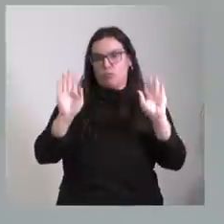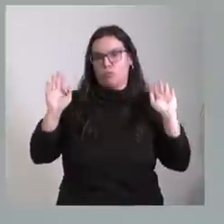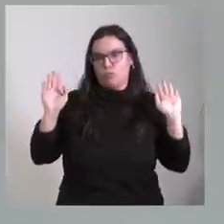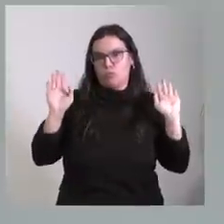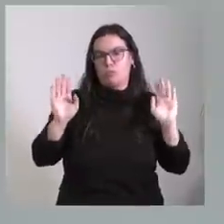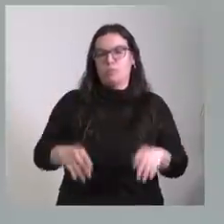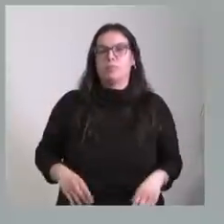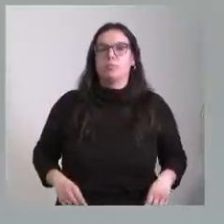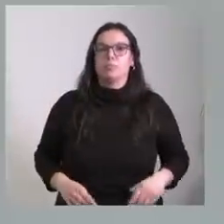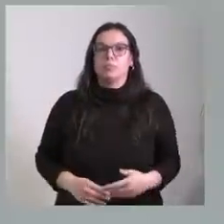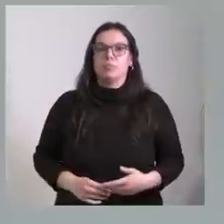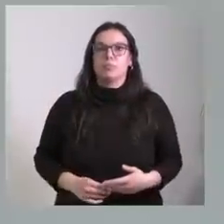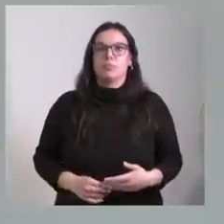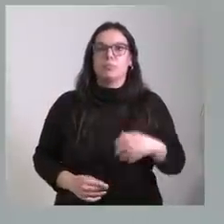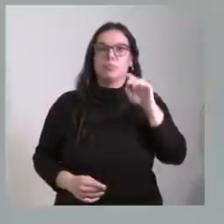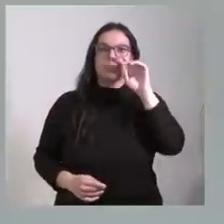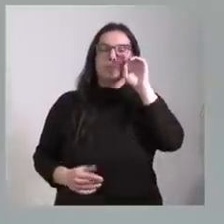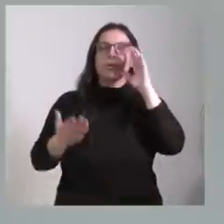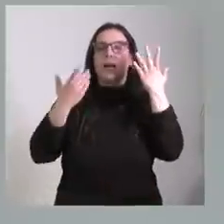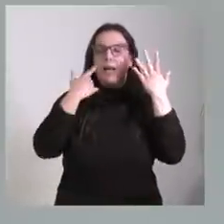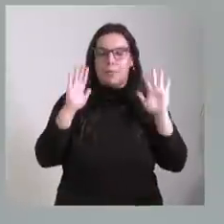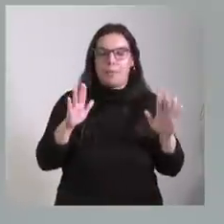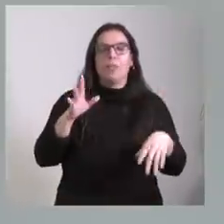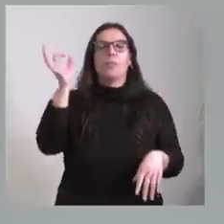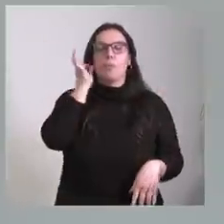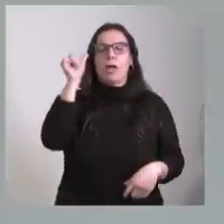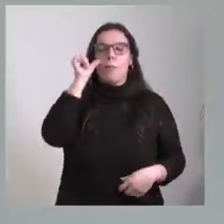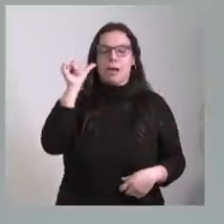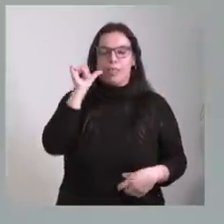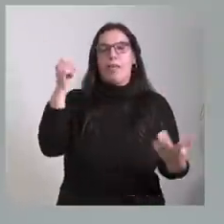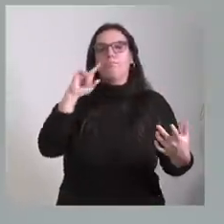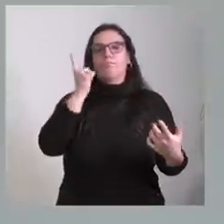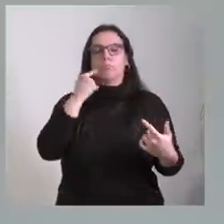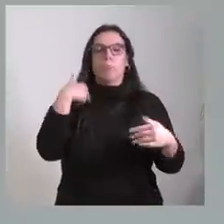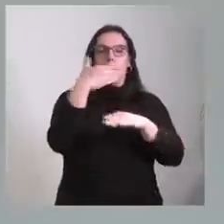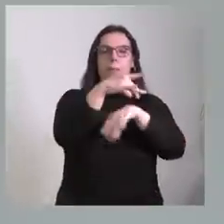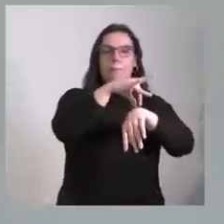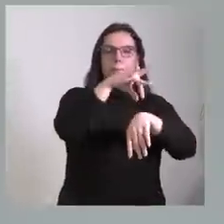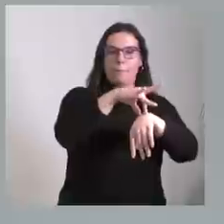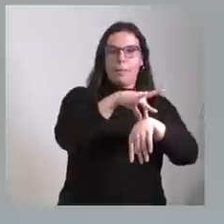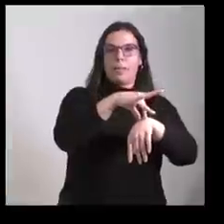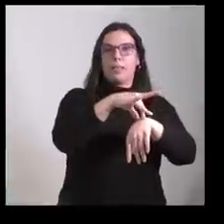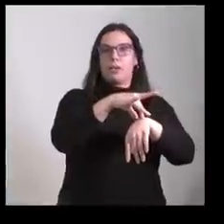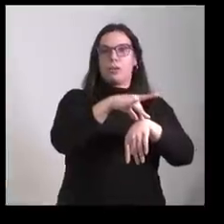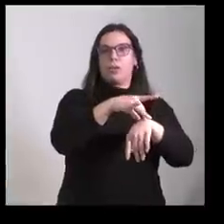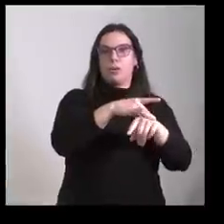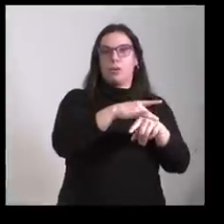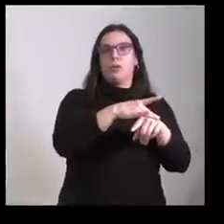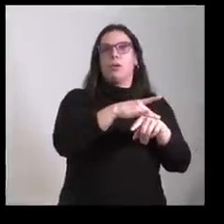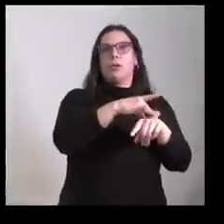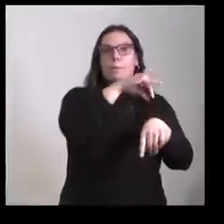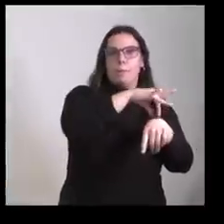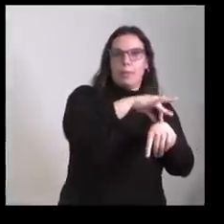como hemos dicho al principio cuando una mujer se queda embarazada a cuidarme con la cabecera le deriva la matrona y la matrona es la que va marcando esa agenda